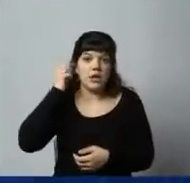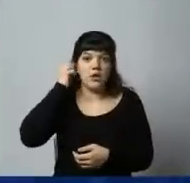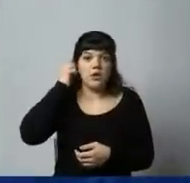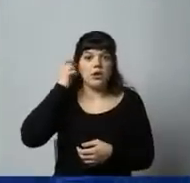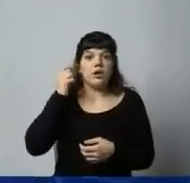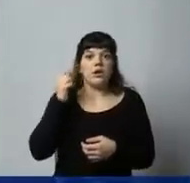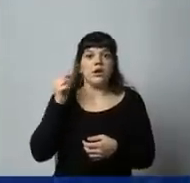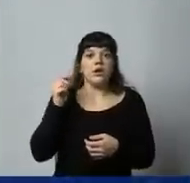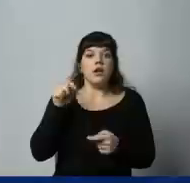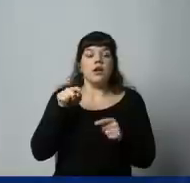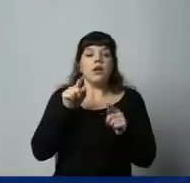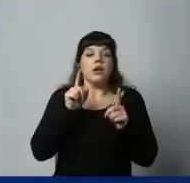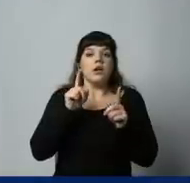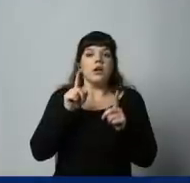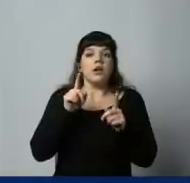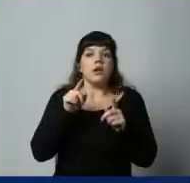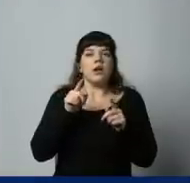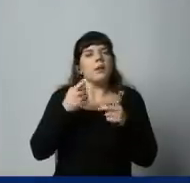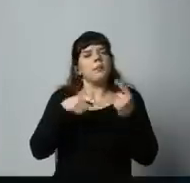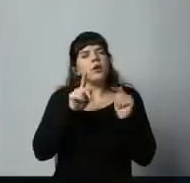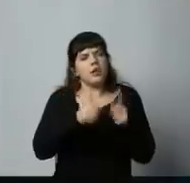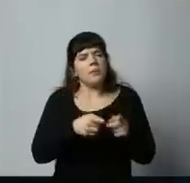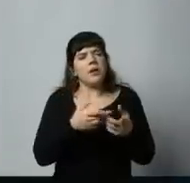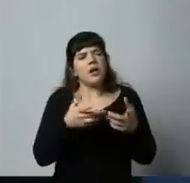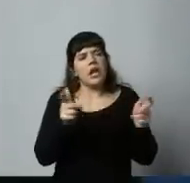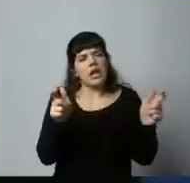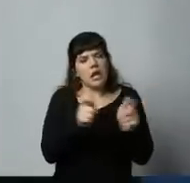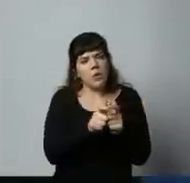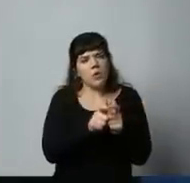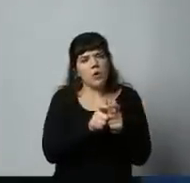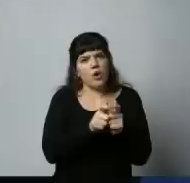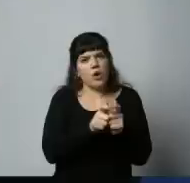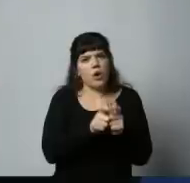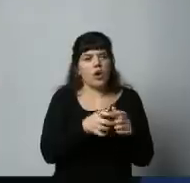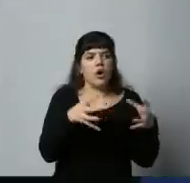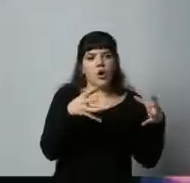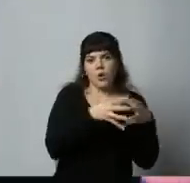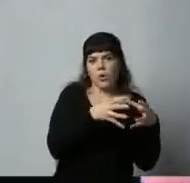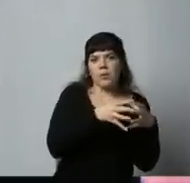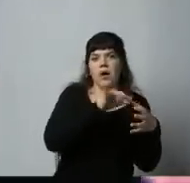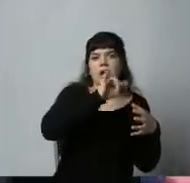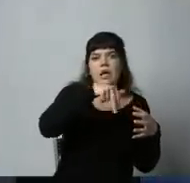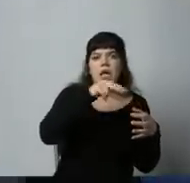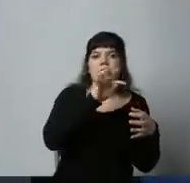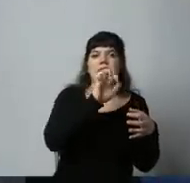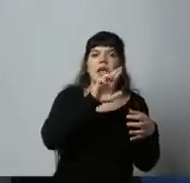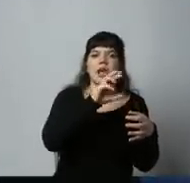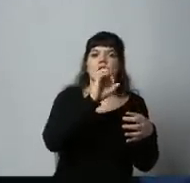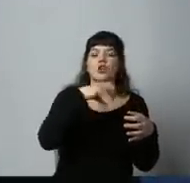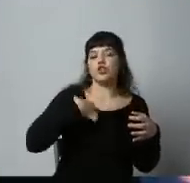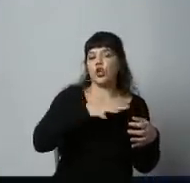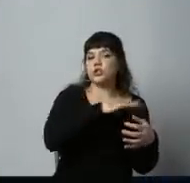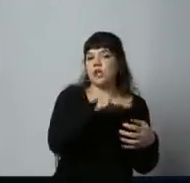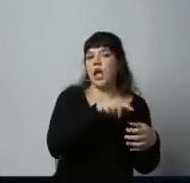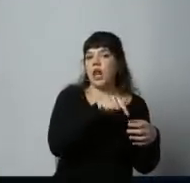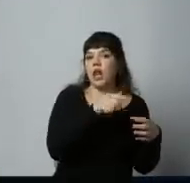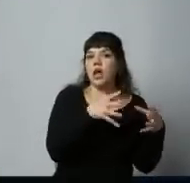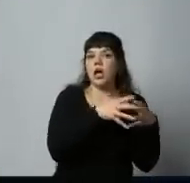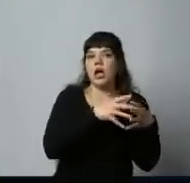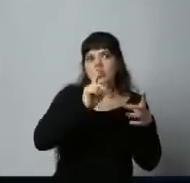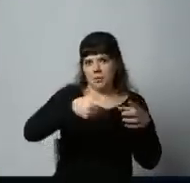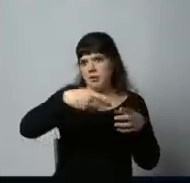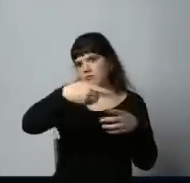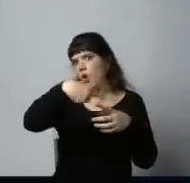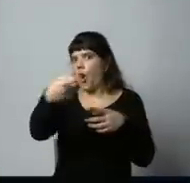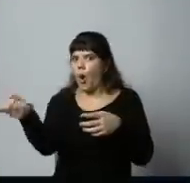30 de julio una reunión por lo que sé de la intersocial que está el pnt pero está el resto de las organizaciones sociales